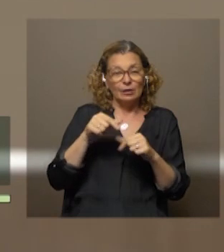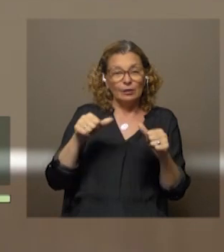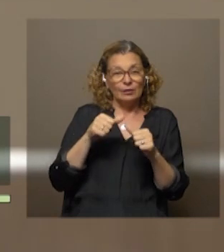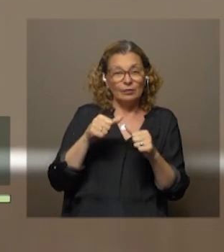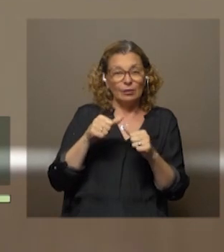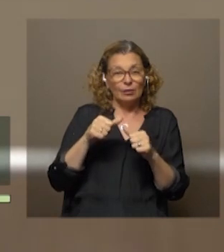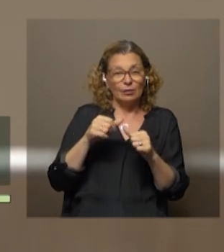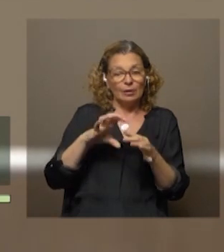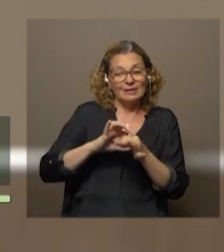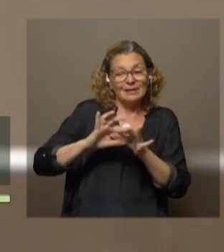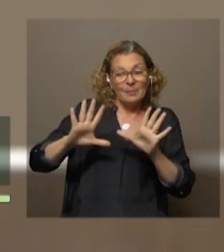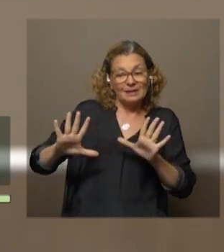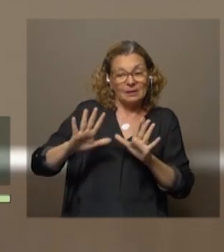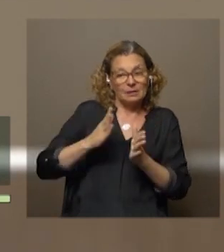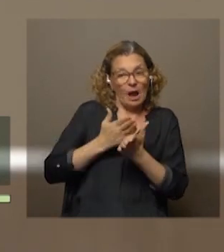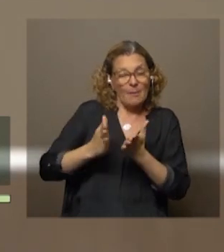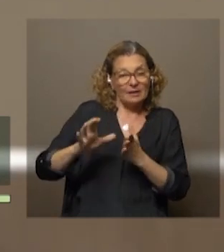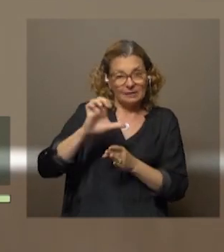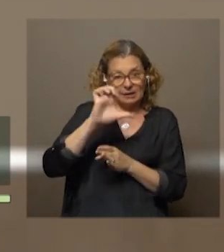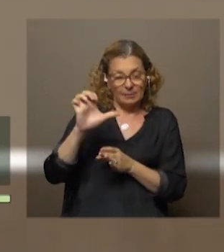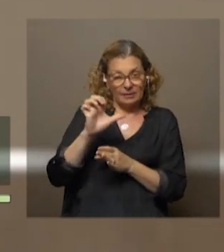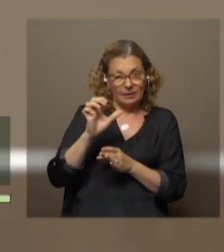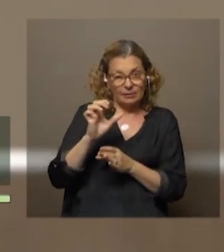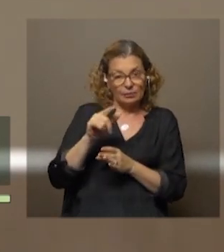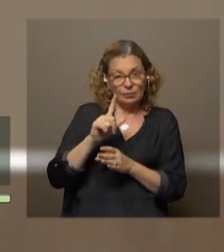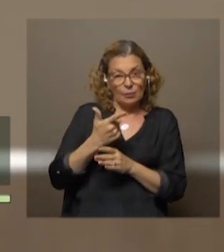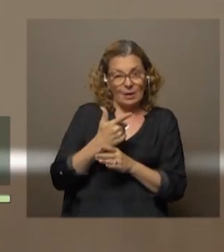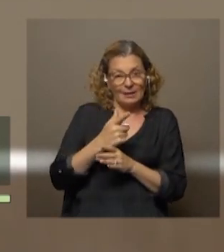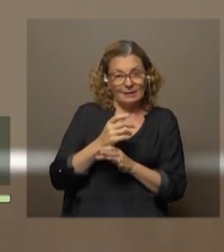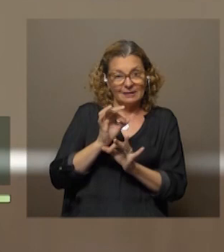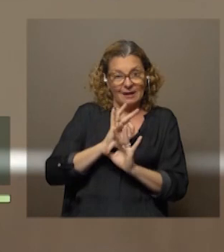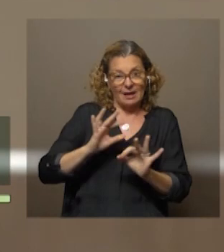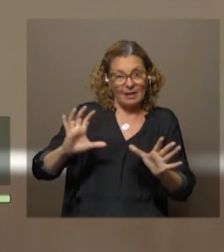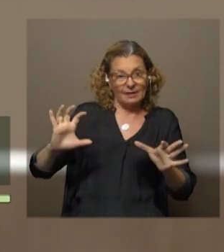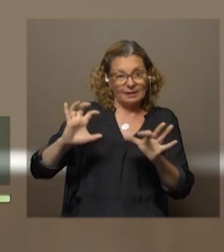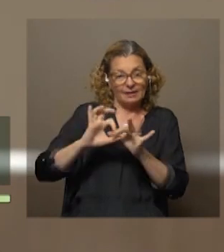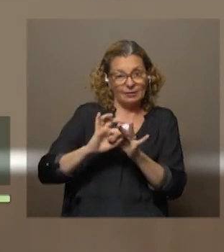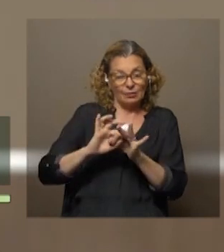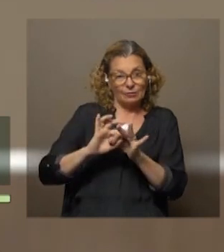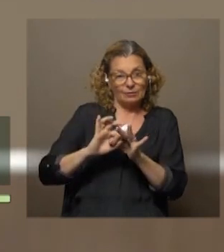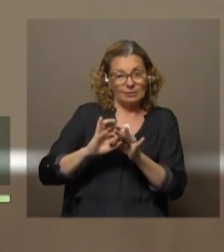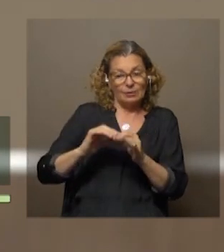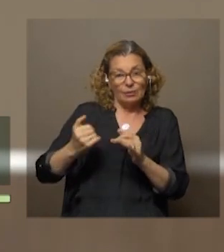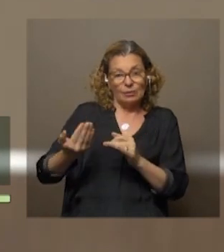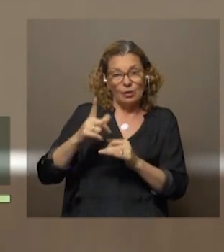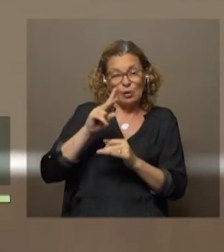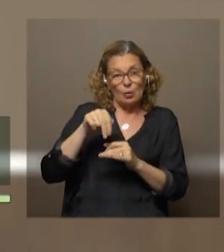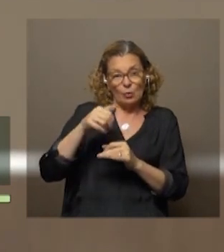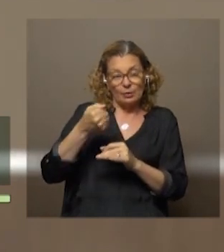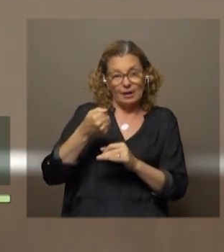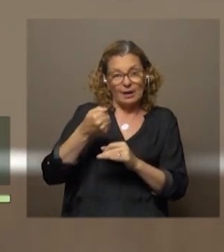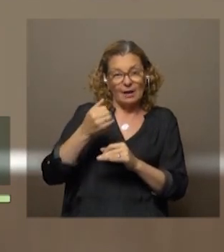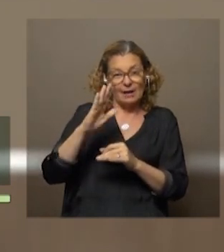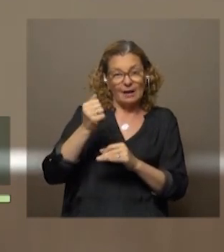en forma totalmente independiente de la empresa no hay la más absoluta relación entre lunacar y